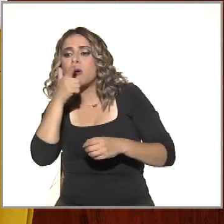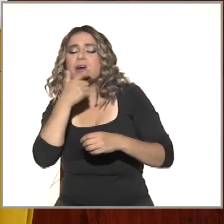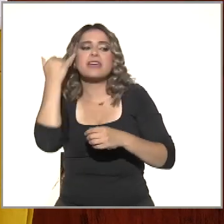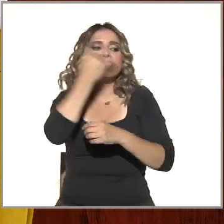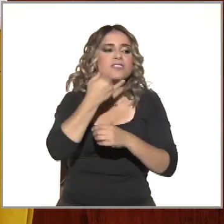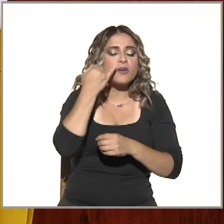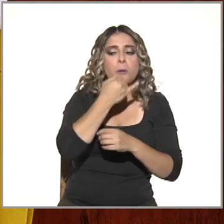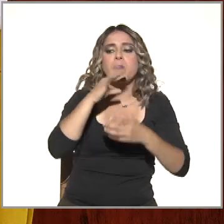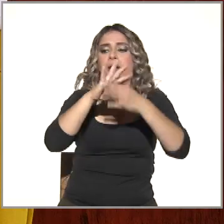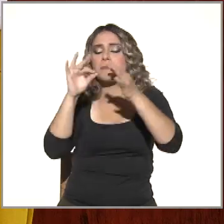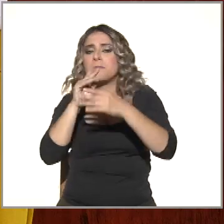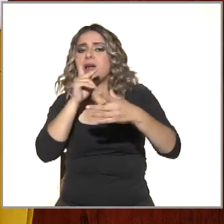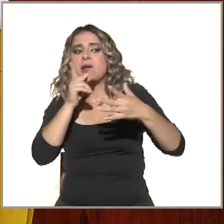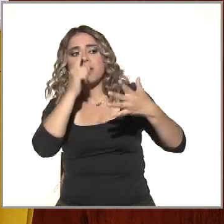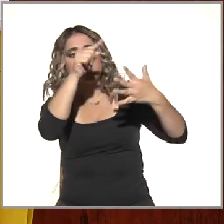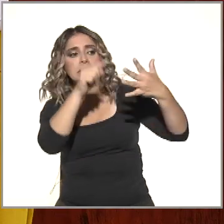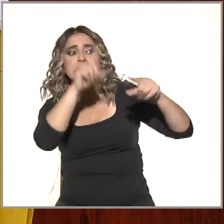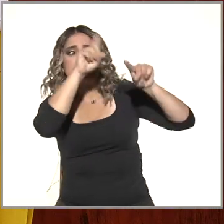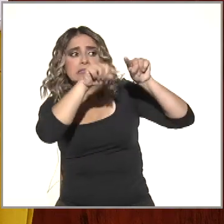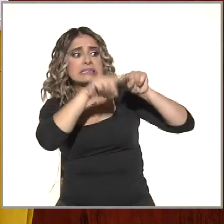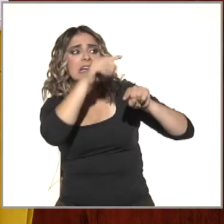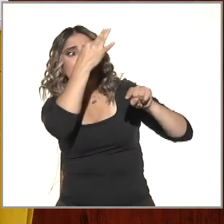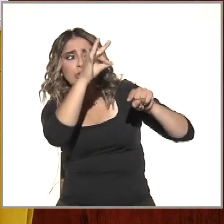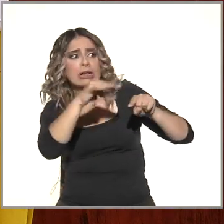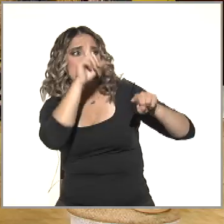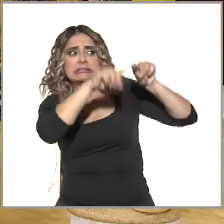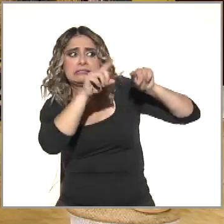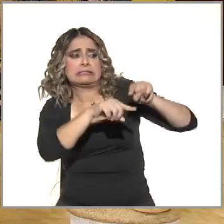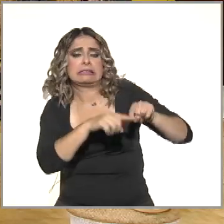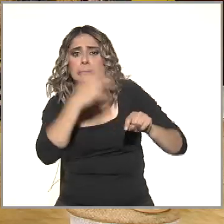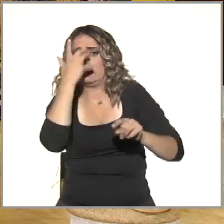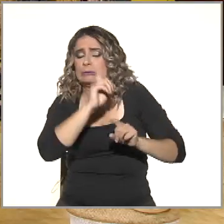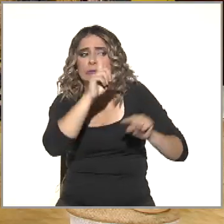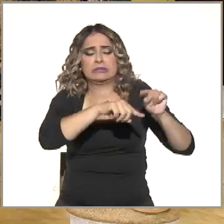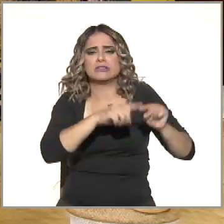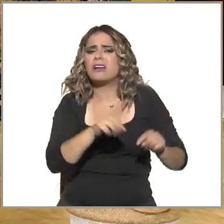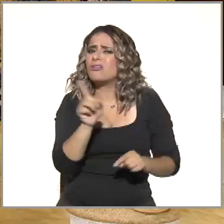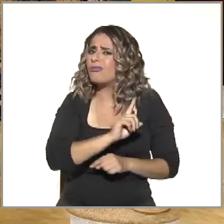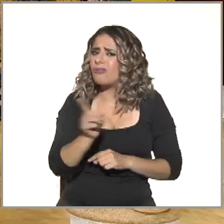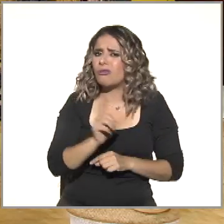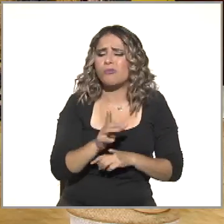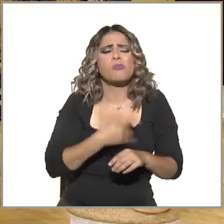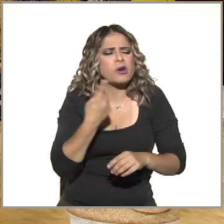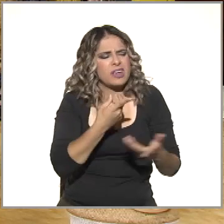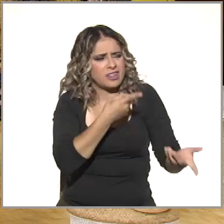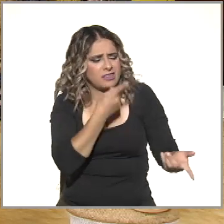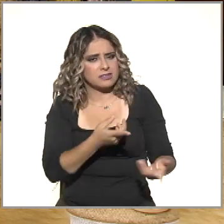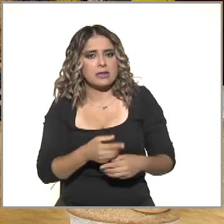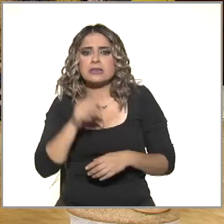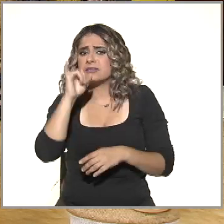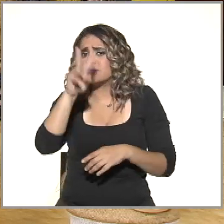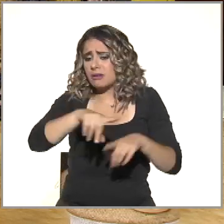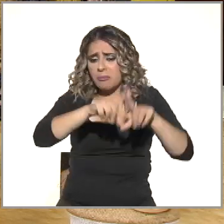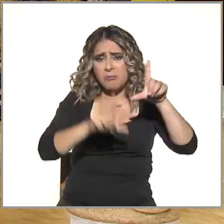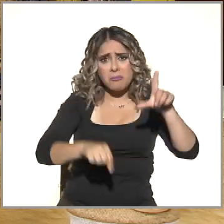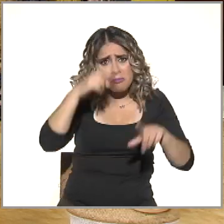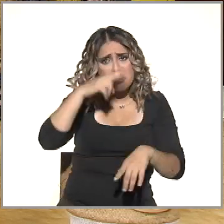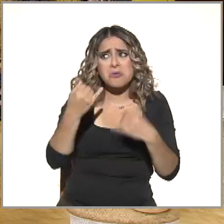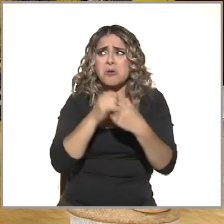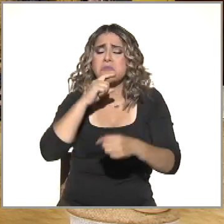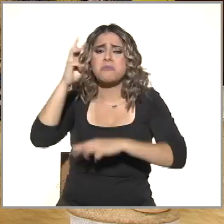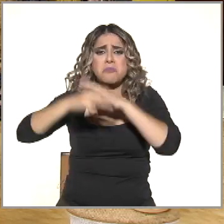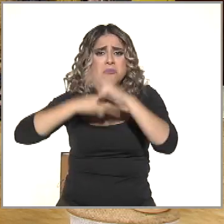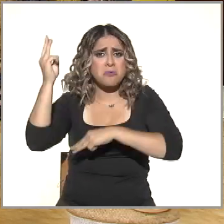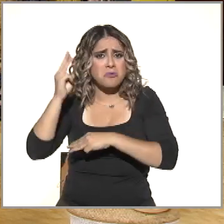refieres con eso de censurar el lenguaje? O sea, si vemos la situación, no solo de México, es la situación mundial, ¿no?